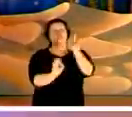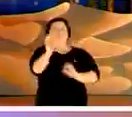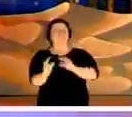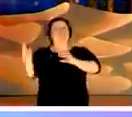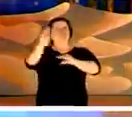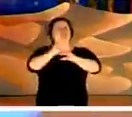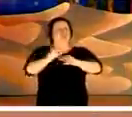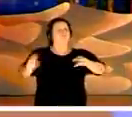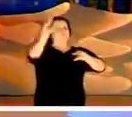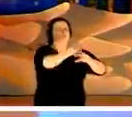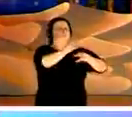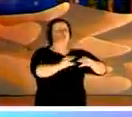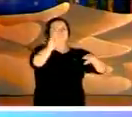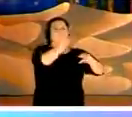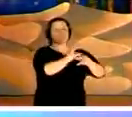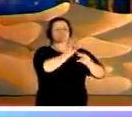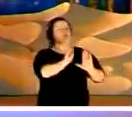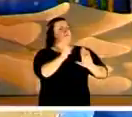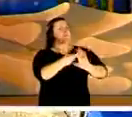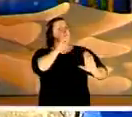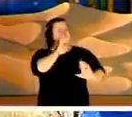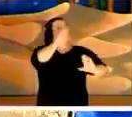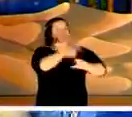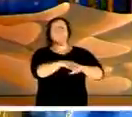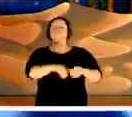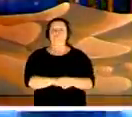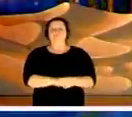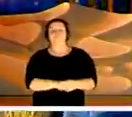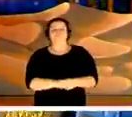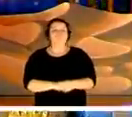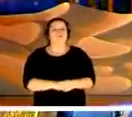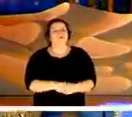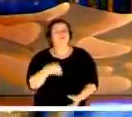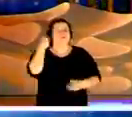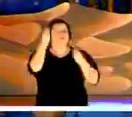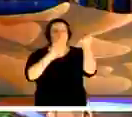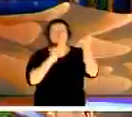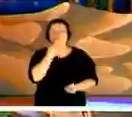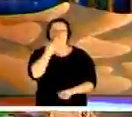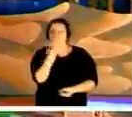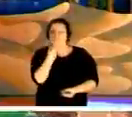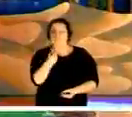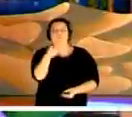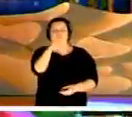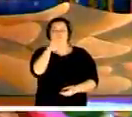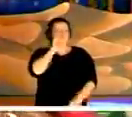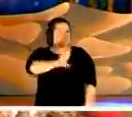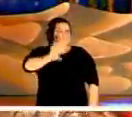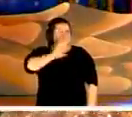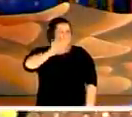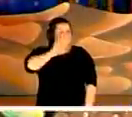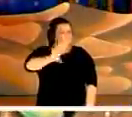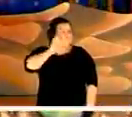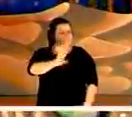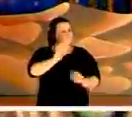creo que son muy legales. Eso me obliga a decirles la calaña de esa